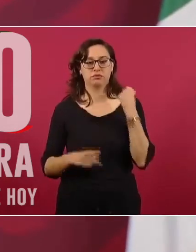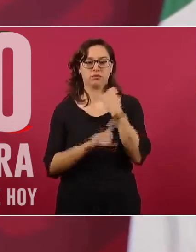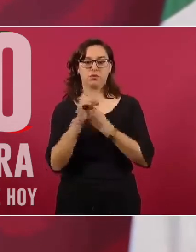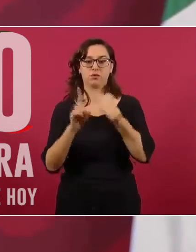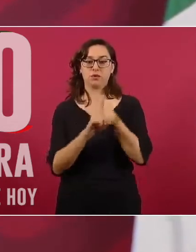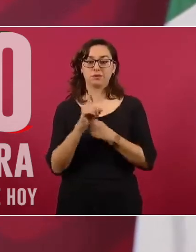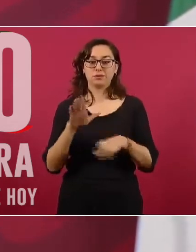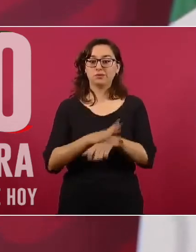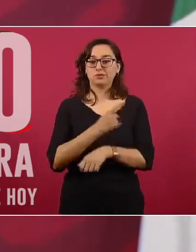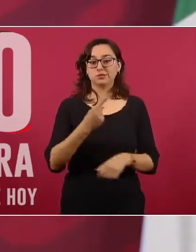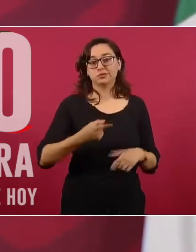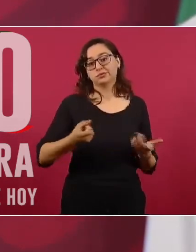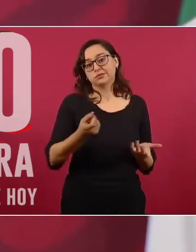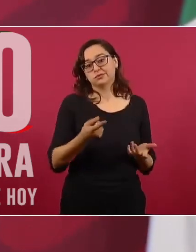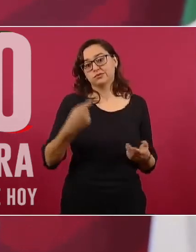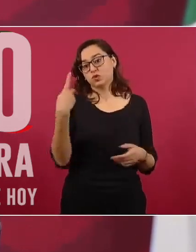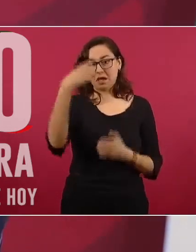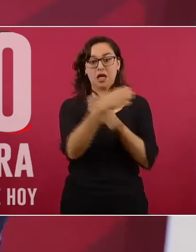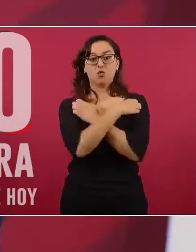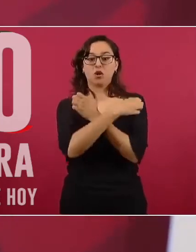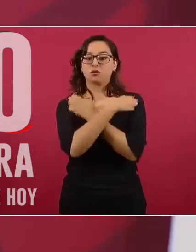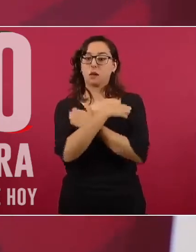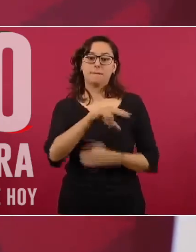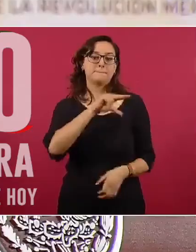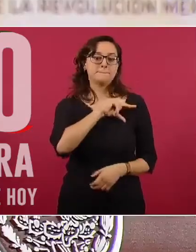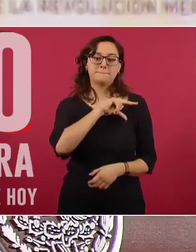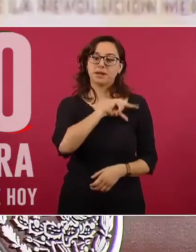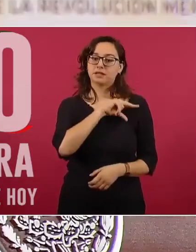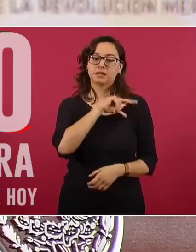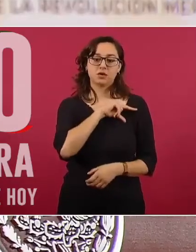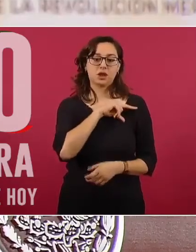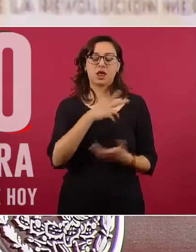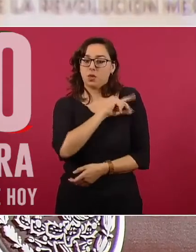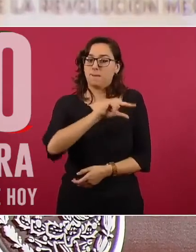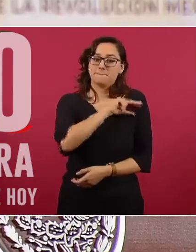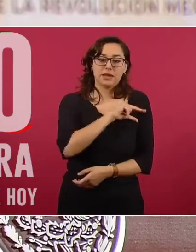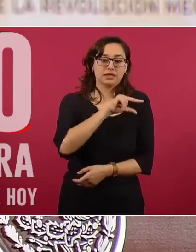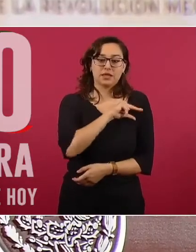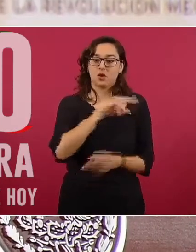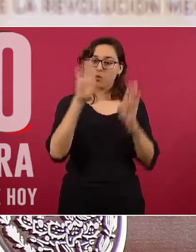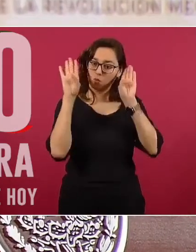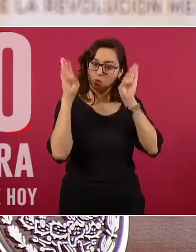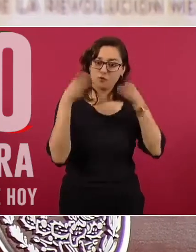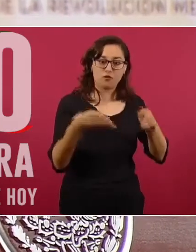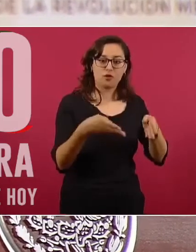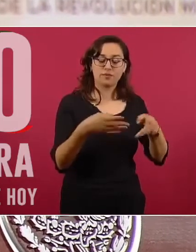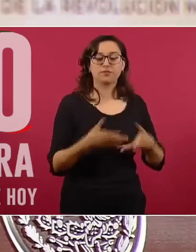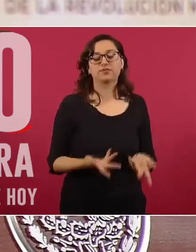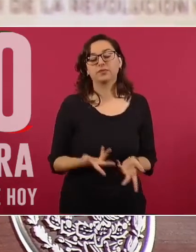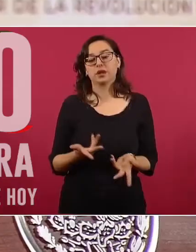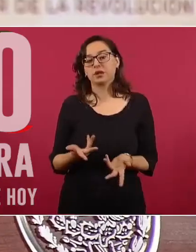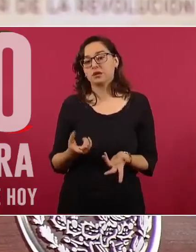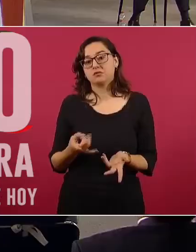al mercado la educación, vamos a poner al mercado la salud y considerar la educación y la